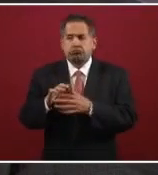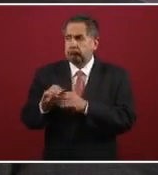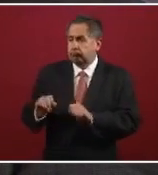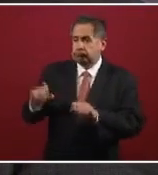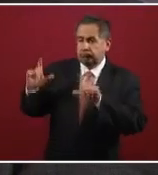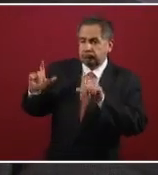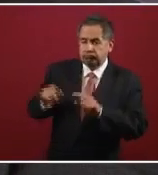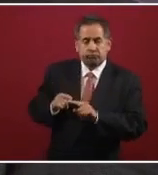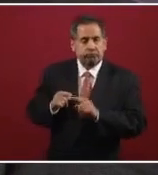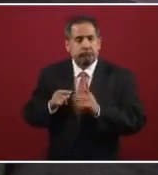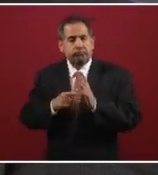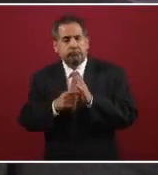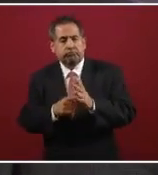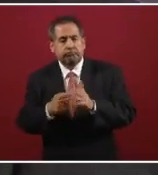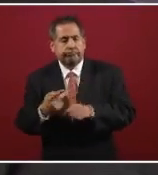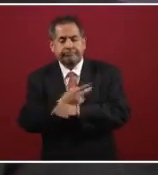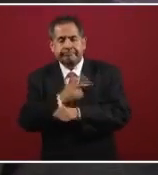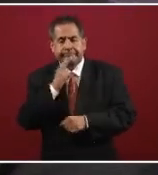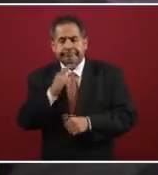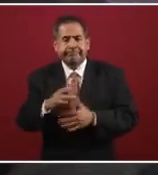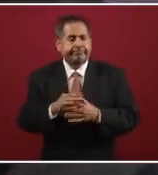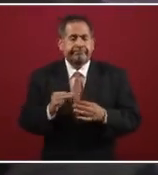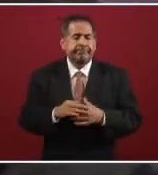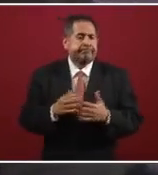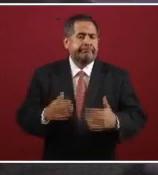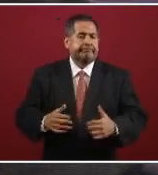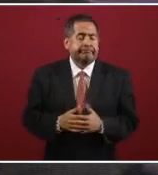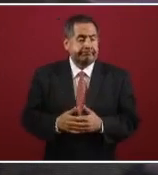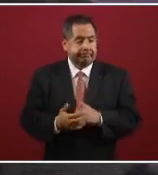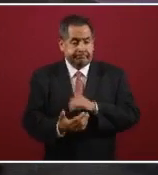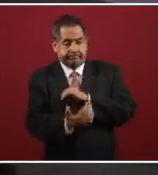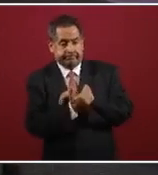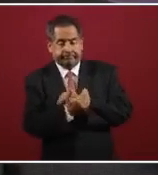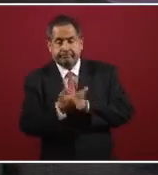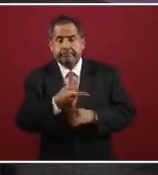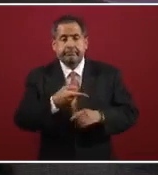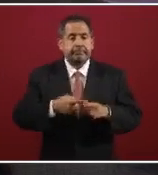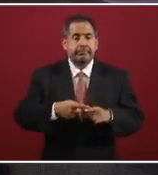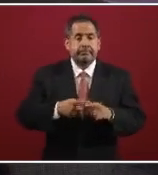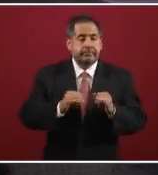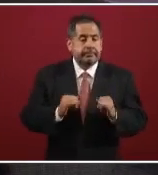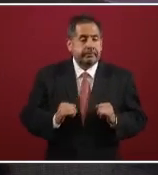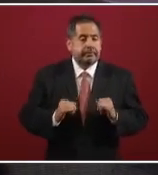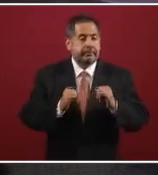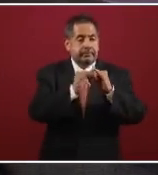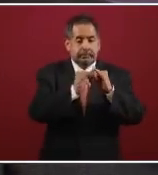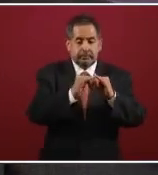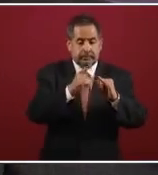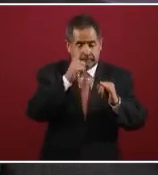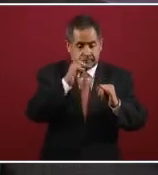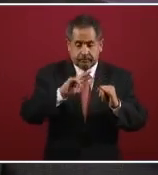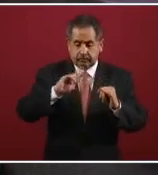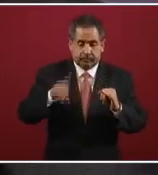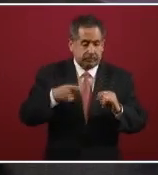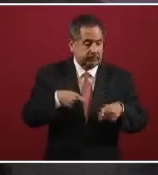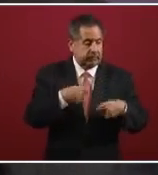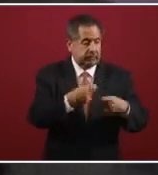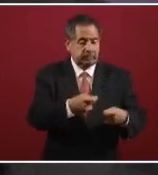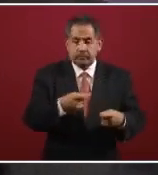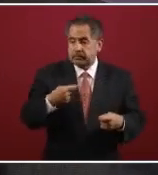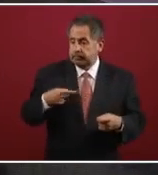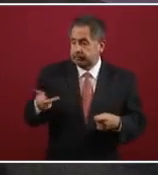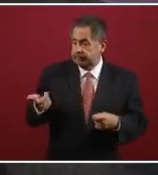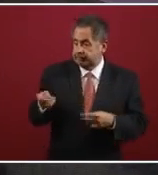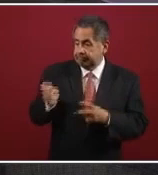será en el resultado de la solicitud que nos hizo el instituto para devolverlo al prolongado el señor presidente